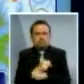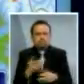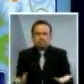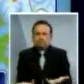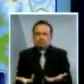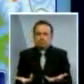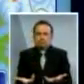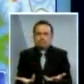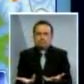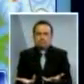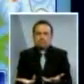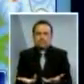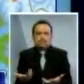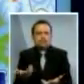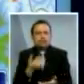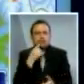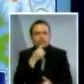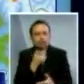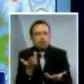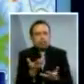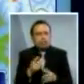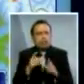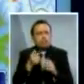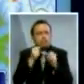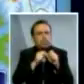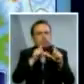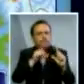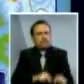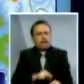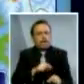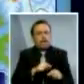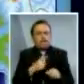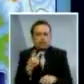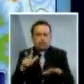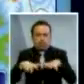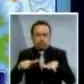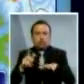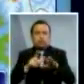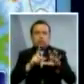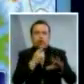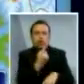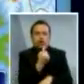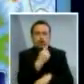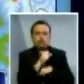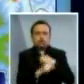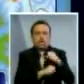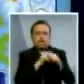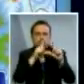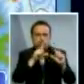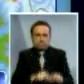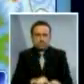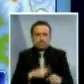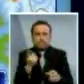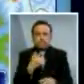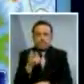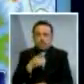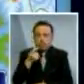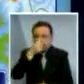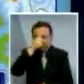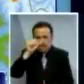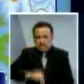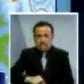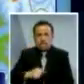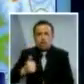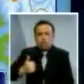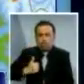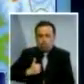11 años. Eso le quiero preguntar, ¿por qué se puede reducir? Porque todas las personas en Chile, cuando son condenadas a un delito, cuando cumplen